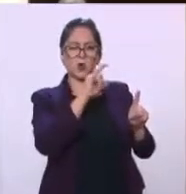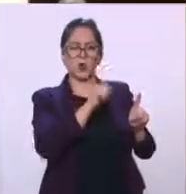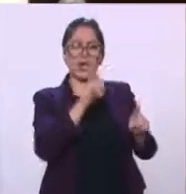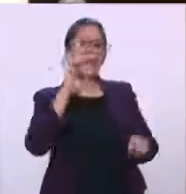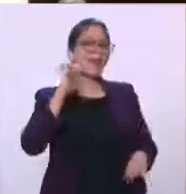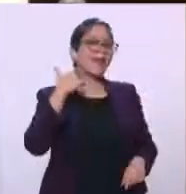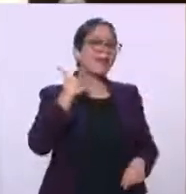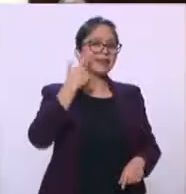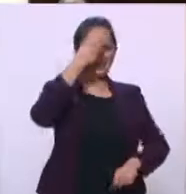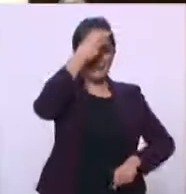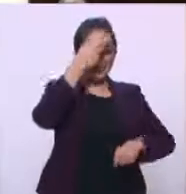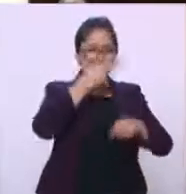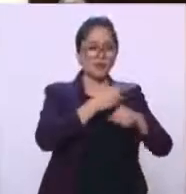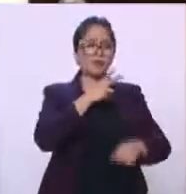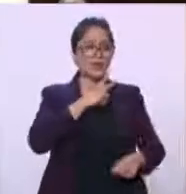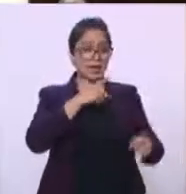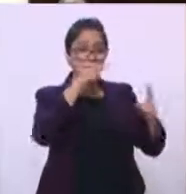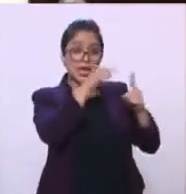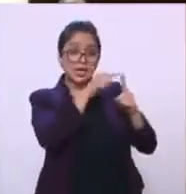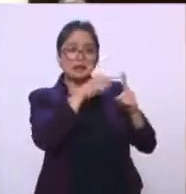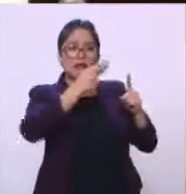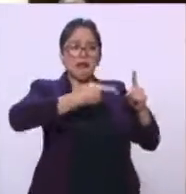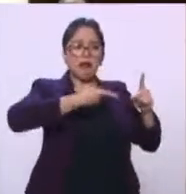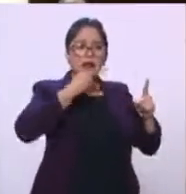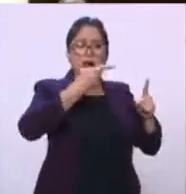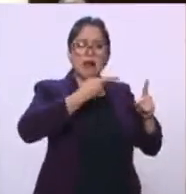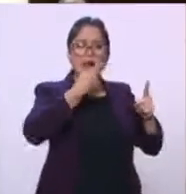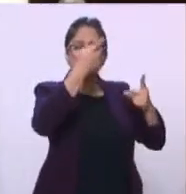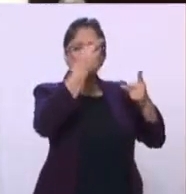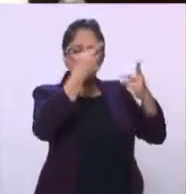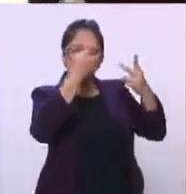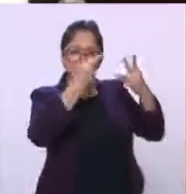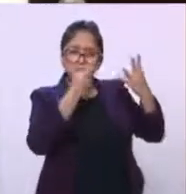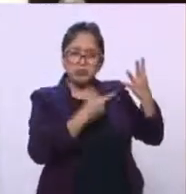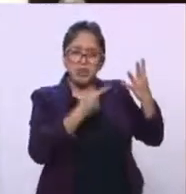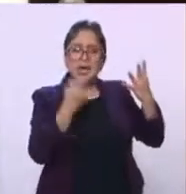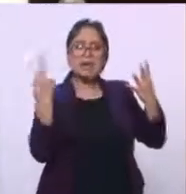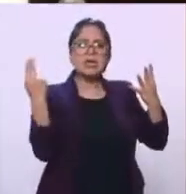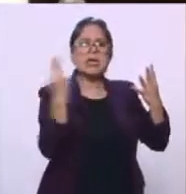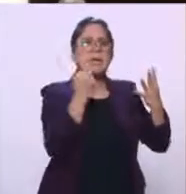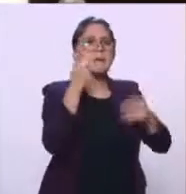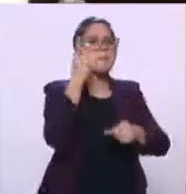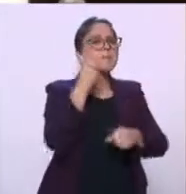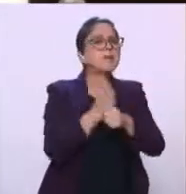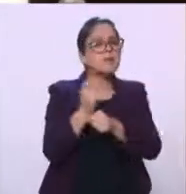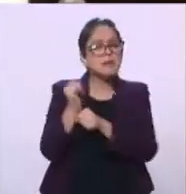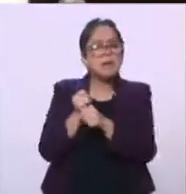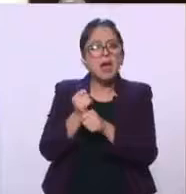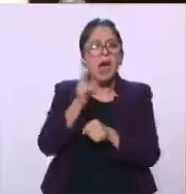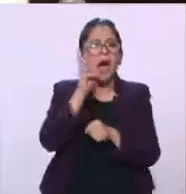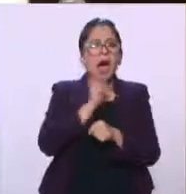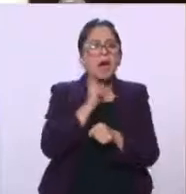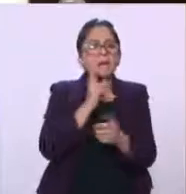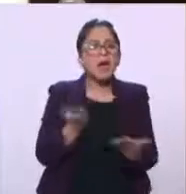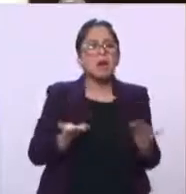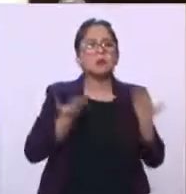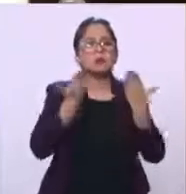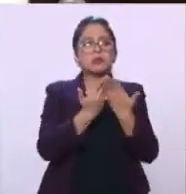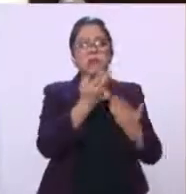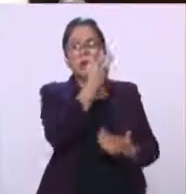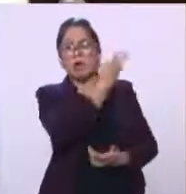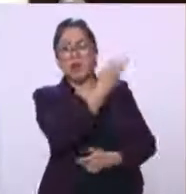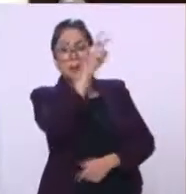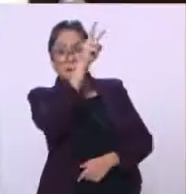Mexicanos, Emilio Lozoya. Creo que aquí habría que ver qué es lo que procede y si legalmente una consulta de